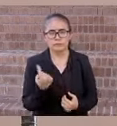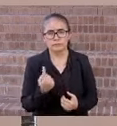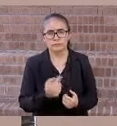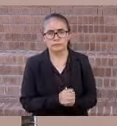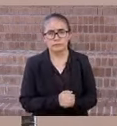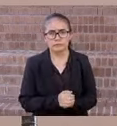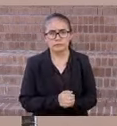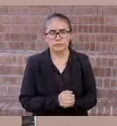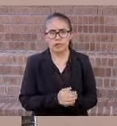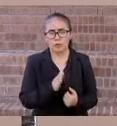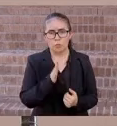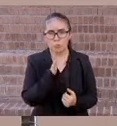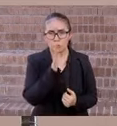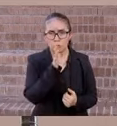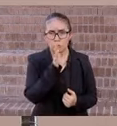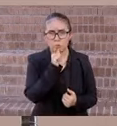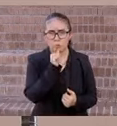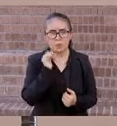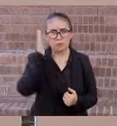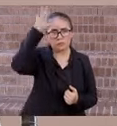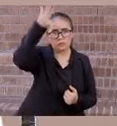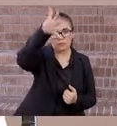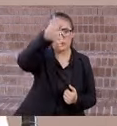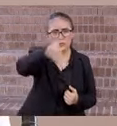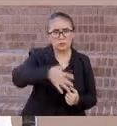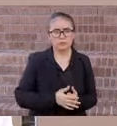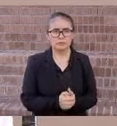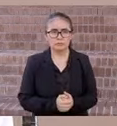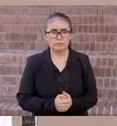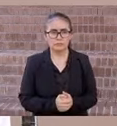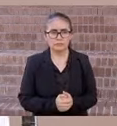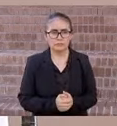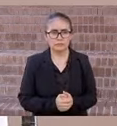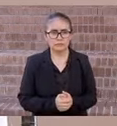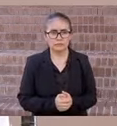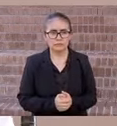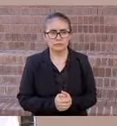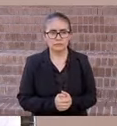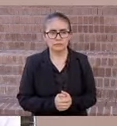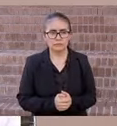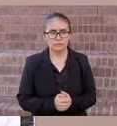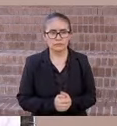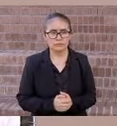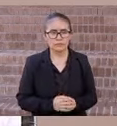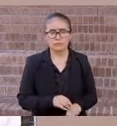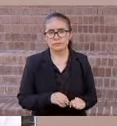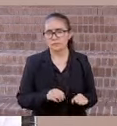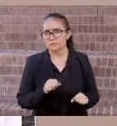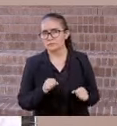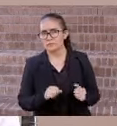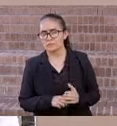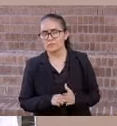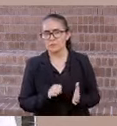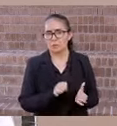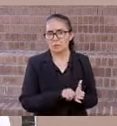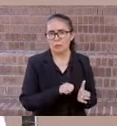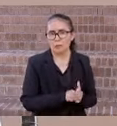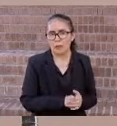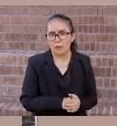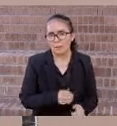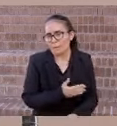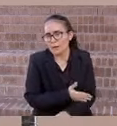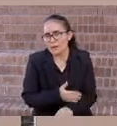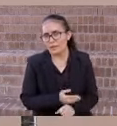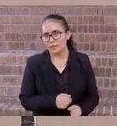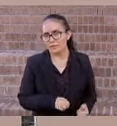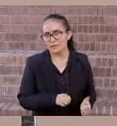no van a poder en el futuro toco madera pues